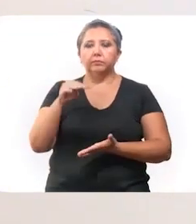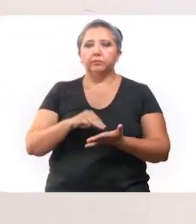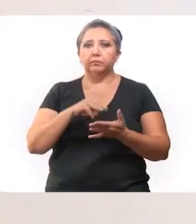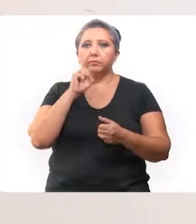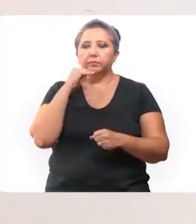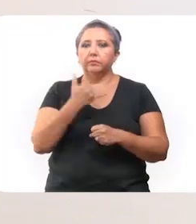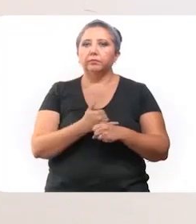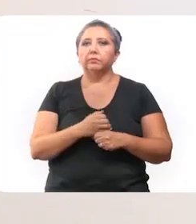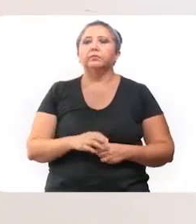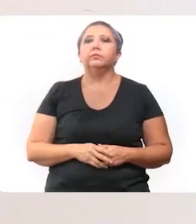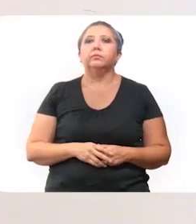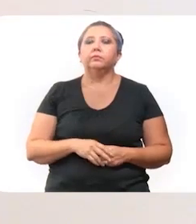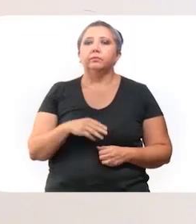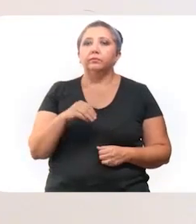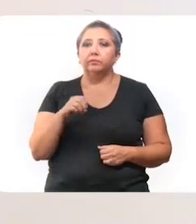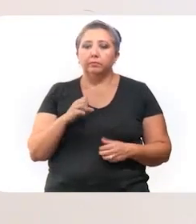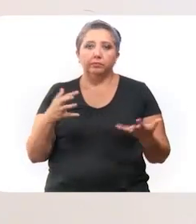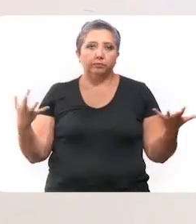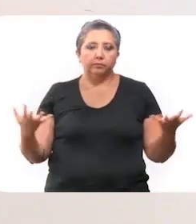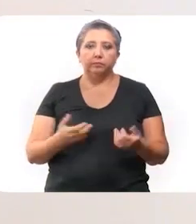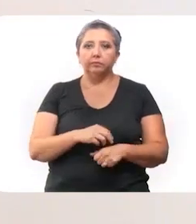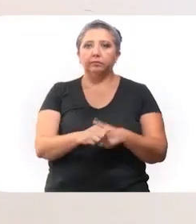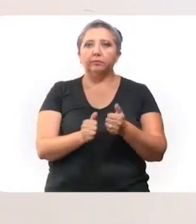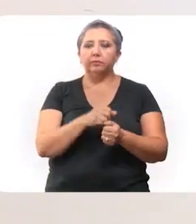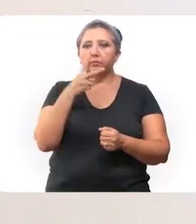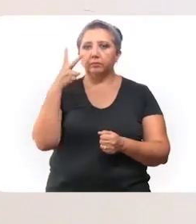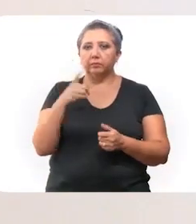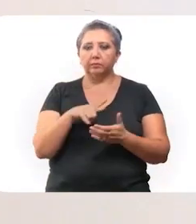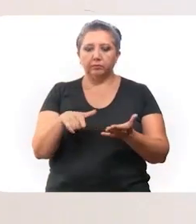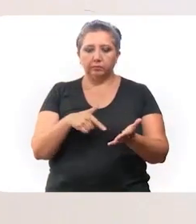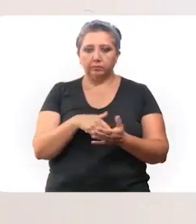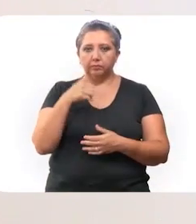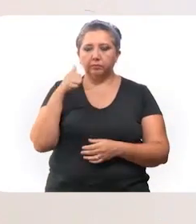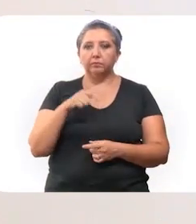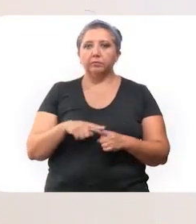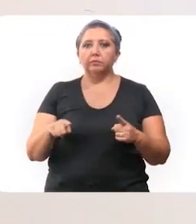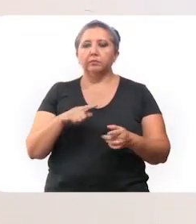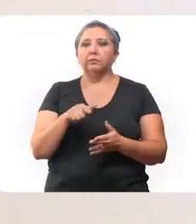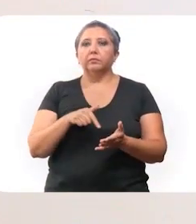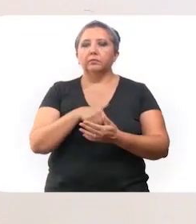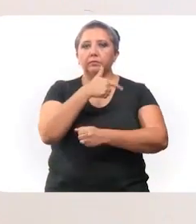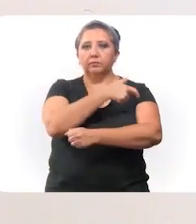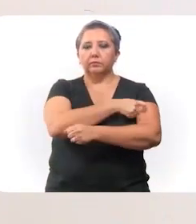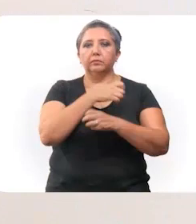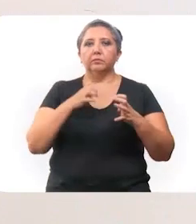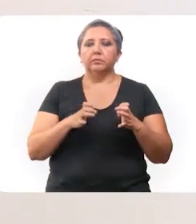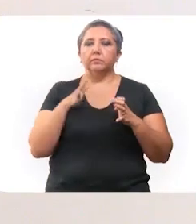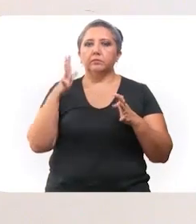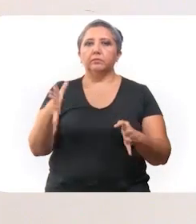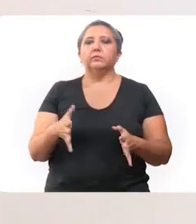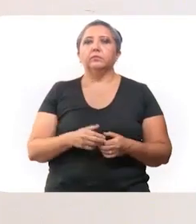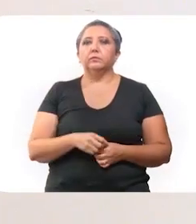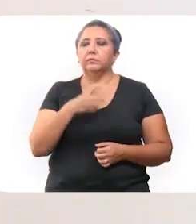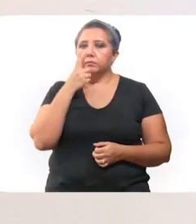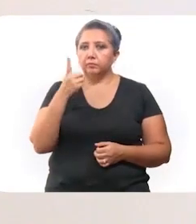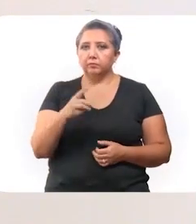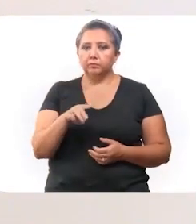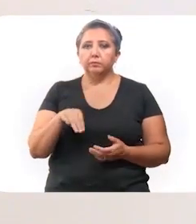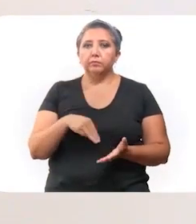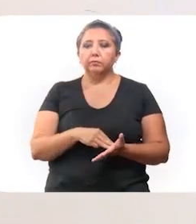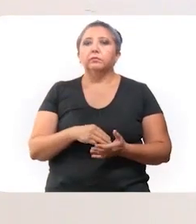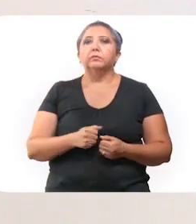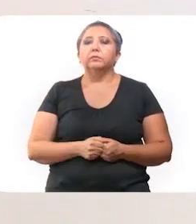la Secretaría del Bienestar. Se realizará a través de 2 macrocentros y 6 módulos de vacunación distribuidos estratégicamente en la